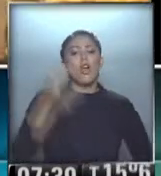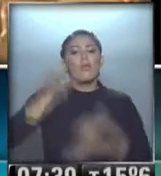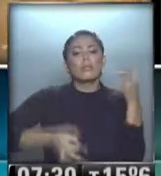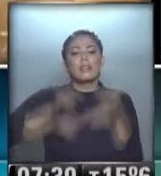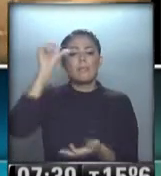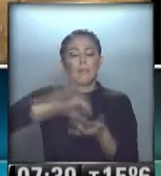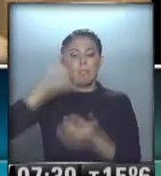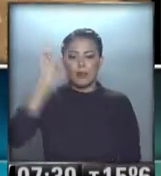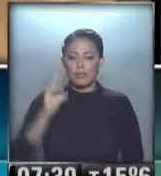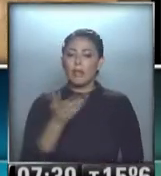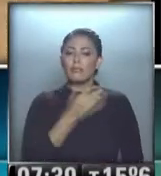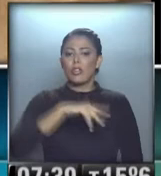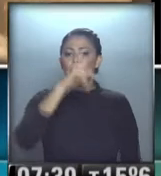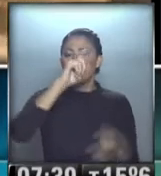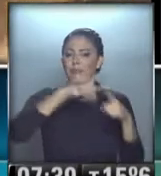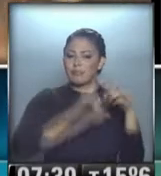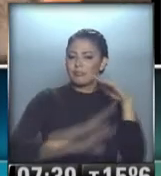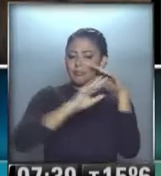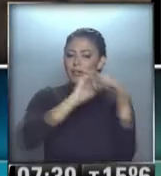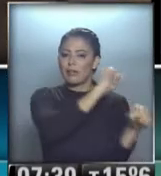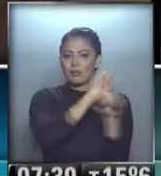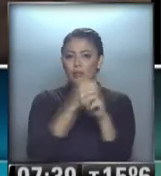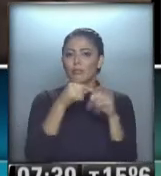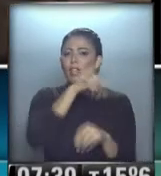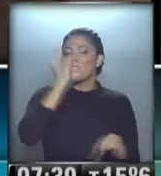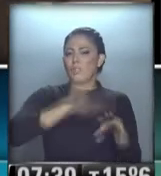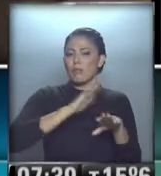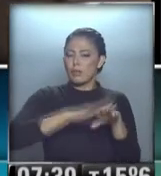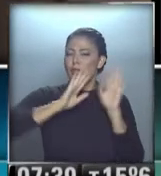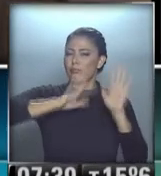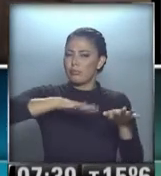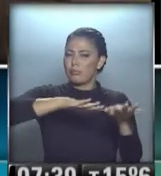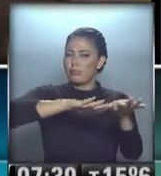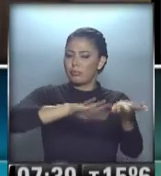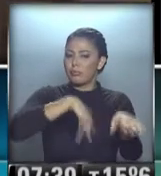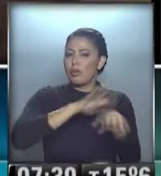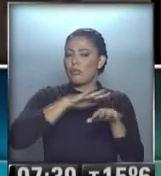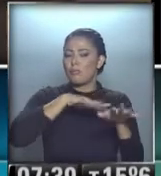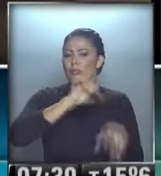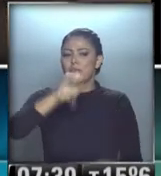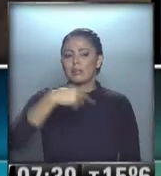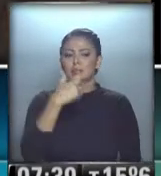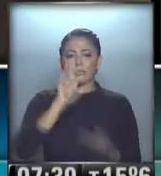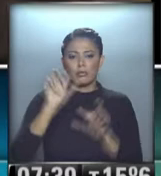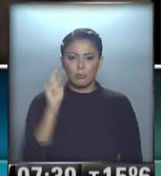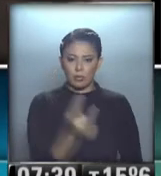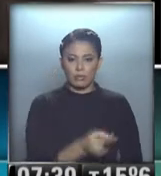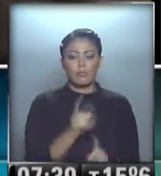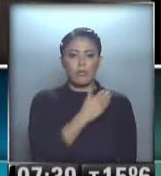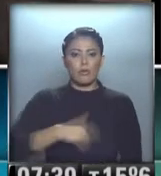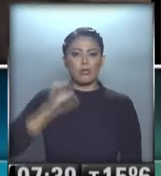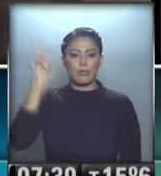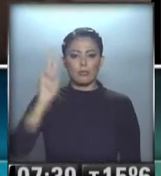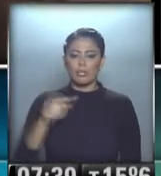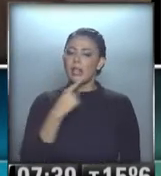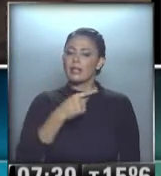detención de 3 líderes opositores. Lo acusó de promover las marchas que dejaron 3 muertos en Caracas. Desde el gobierno de Nicolás Maduro denunciaron un